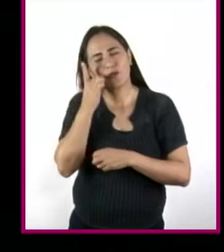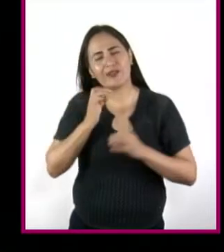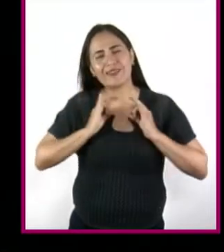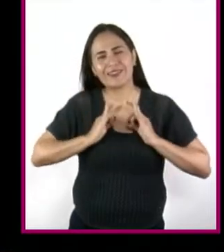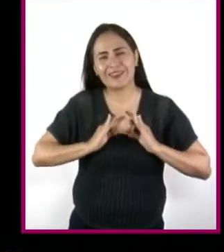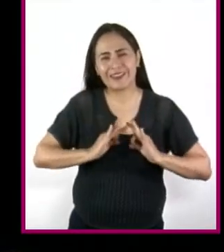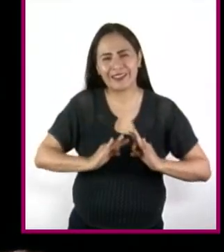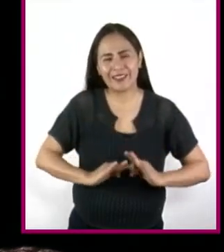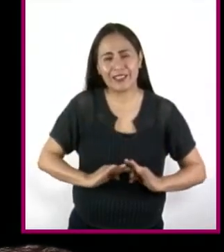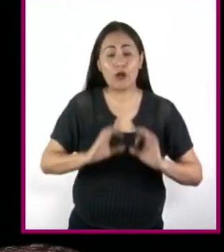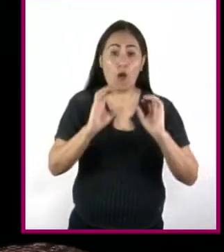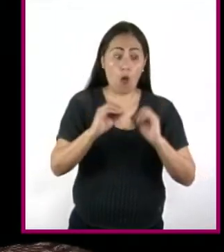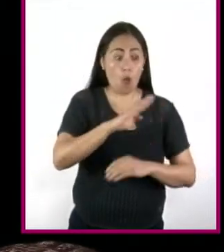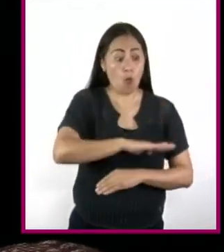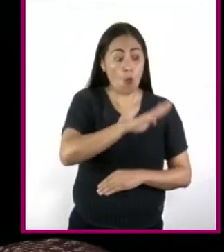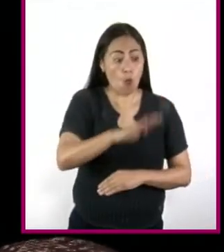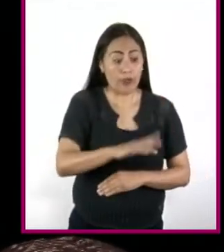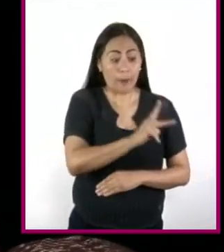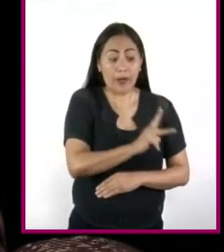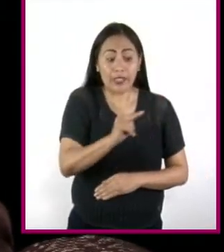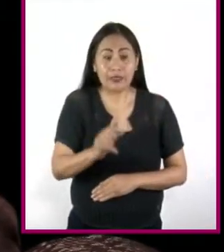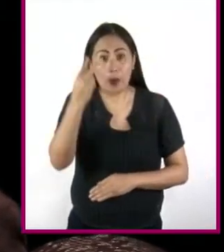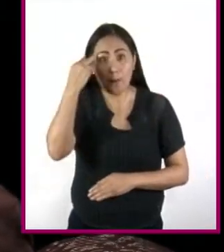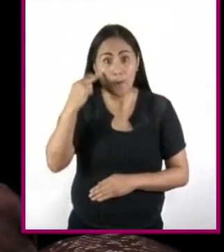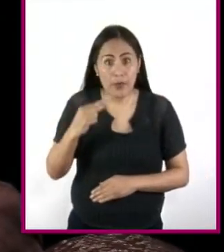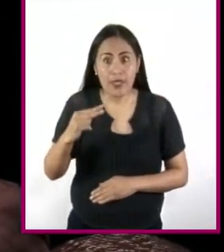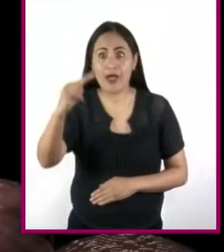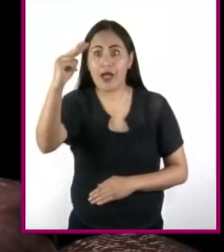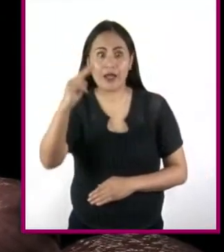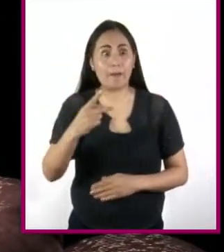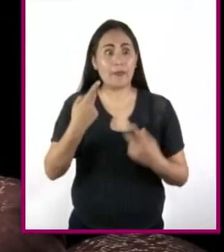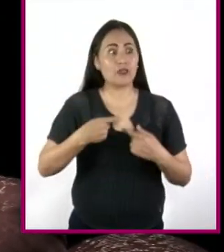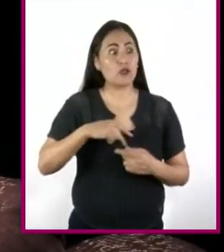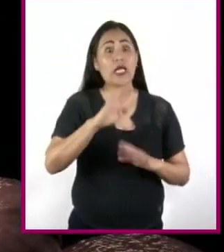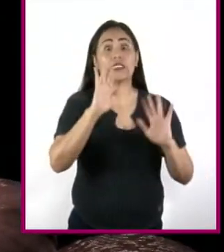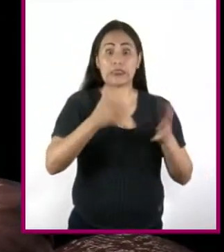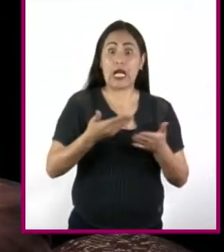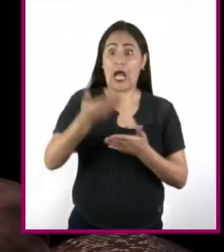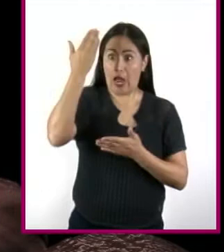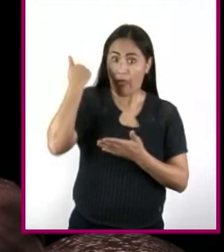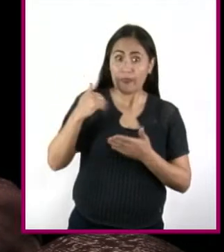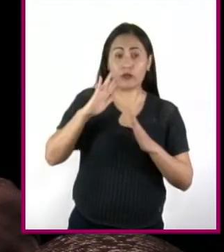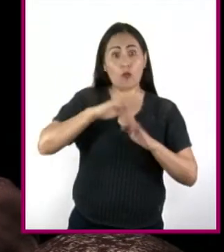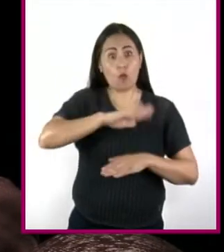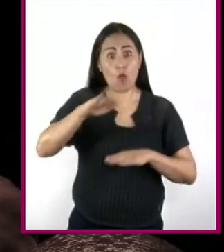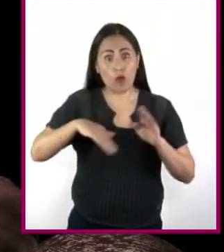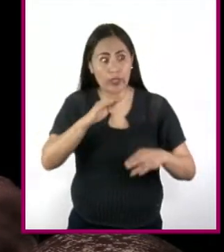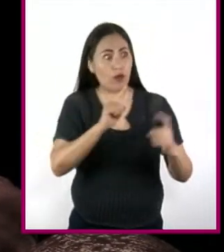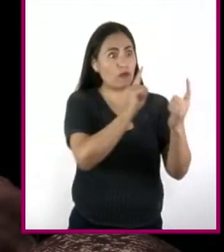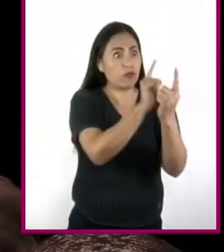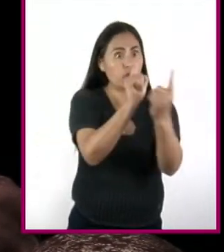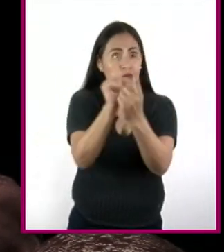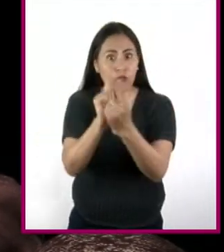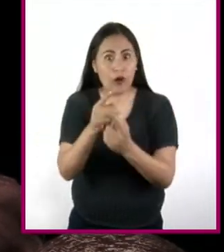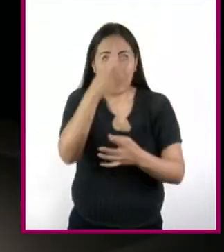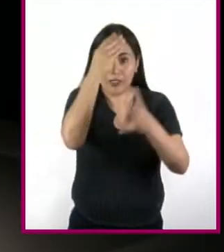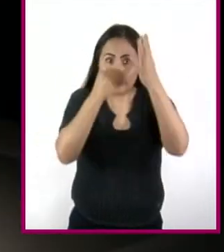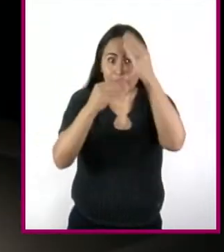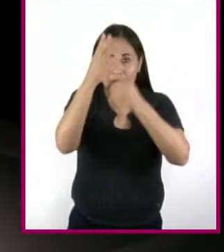la muerte es un viaje en el que encontraremos grandes personas de las que podremos aprender importantes lecciones.